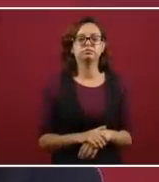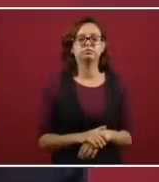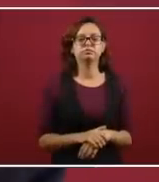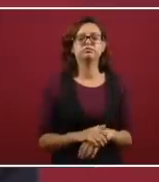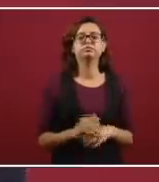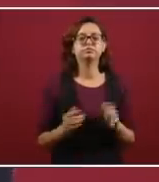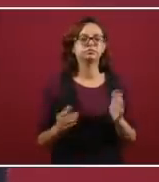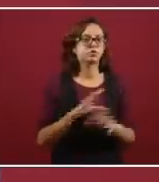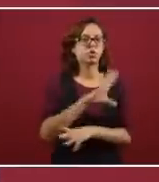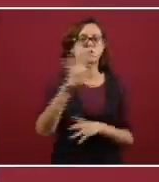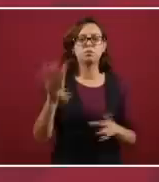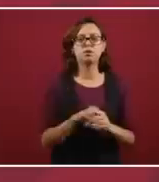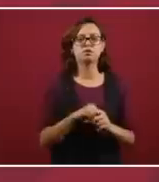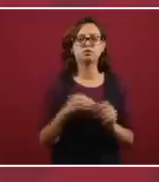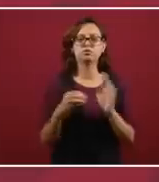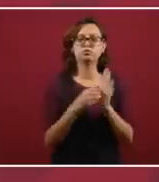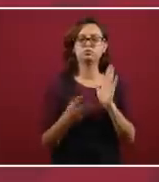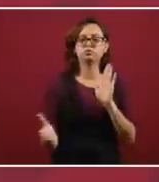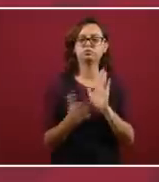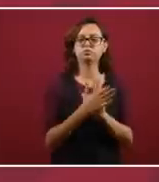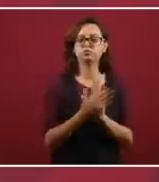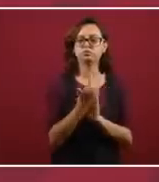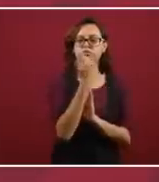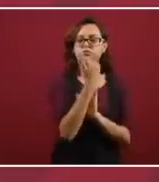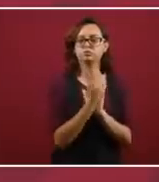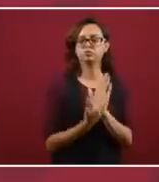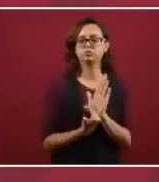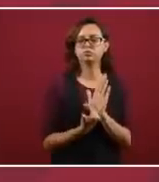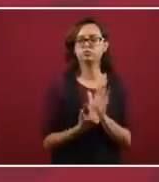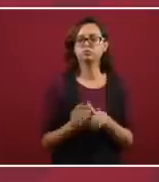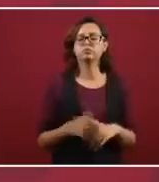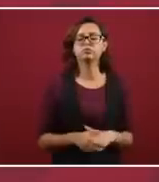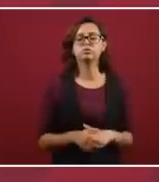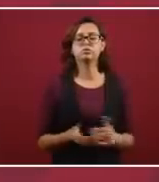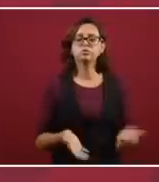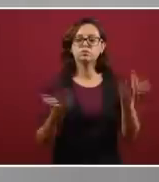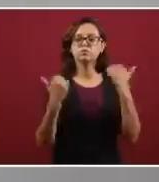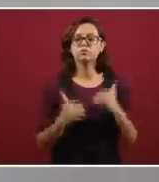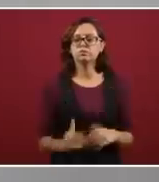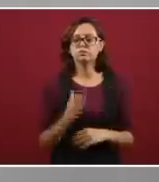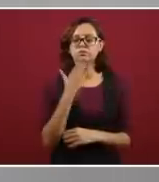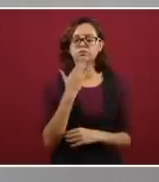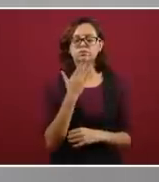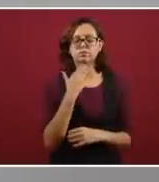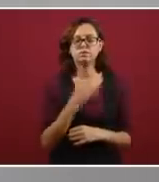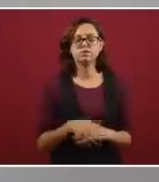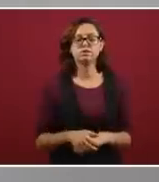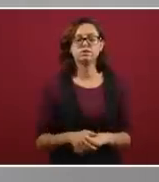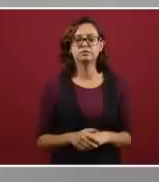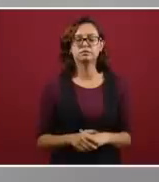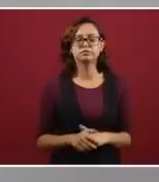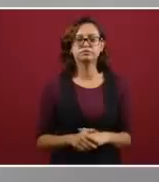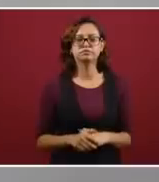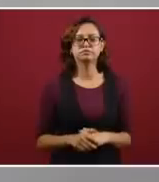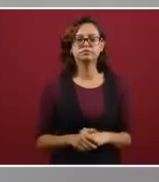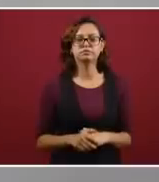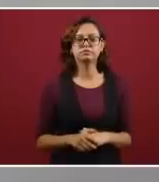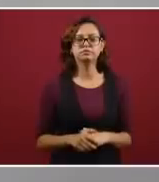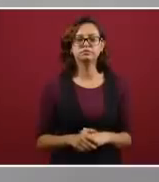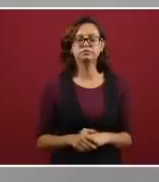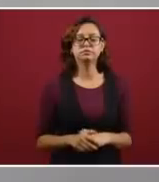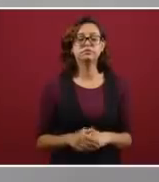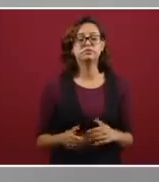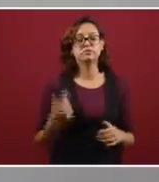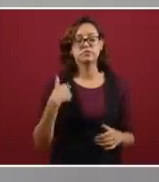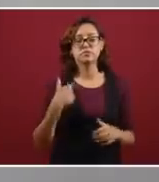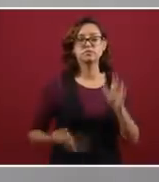Aquí está dispuesto. Bueno, y vamos a una gira el fin de